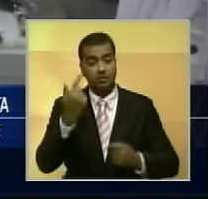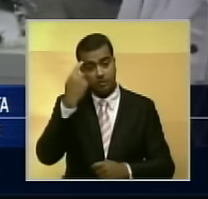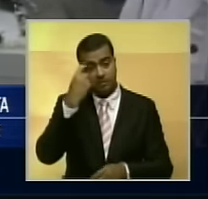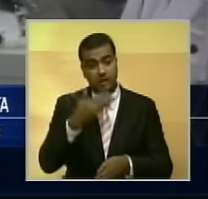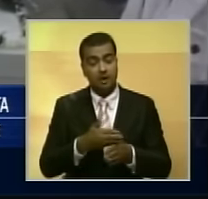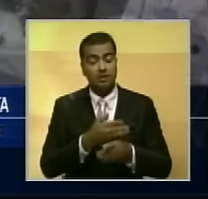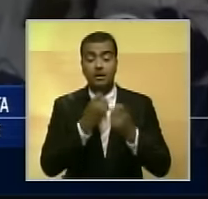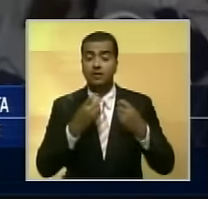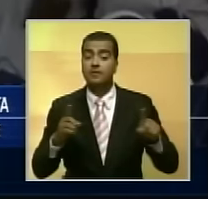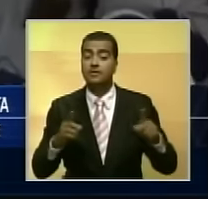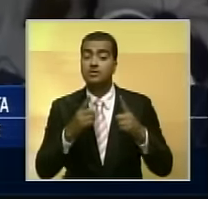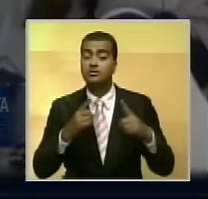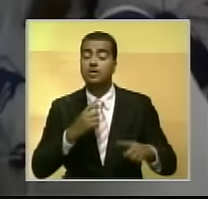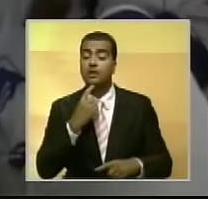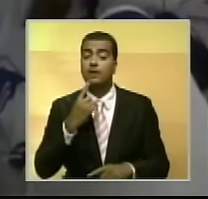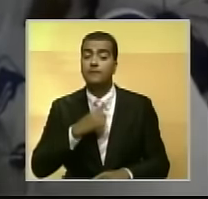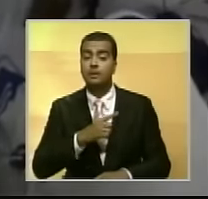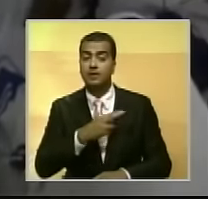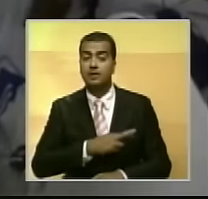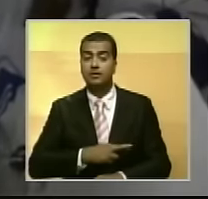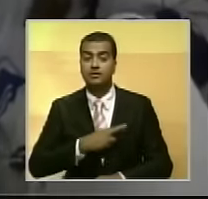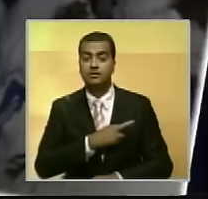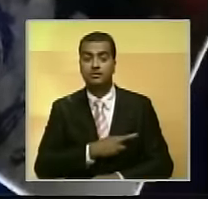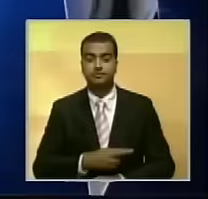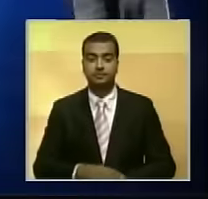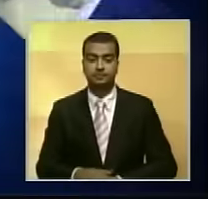del aniversario del fallecimiento de la religiosa.